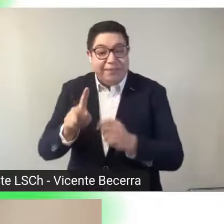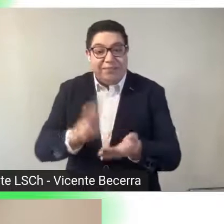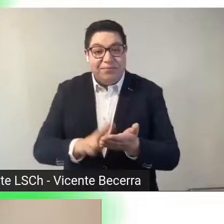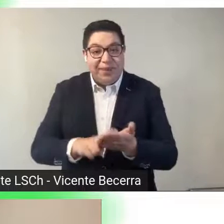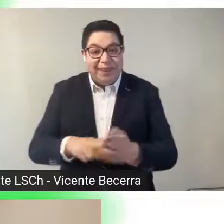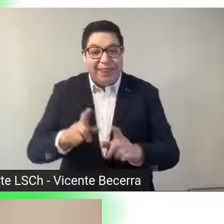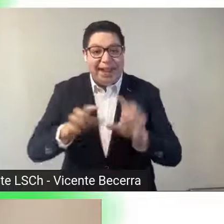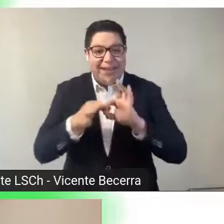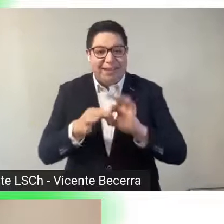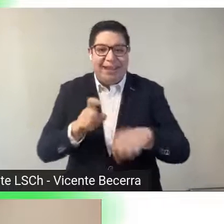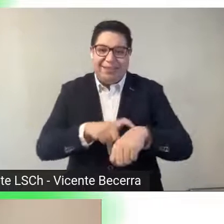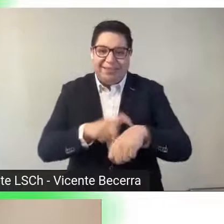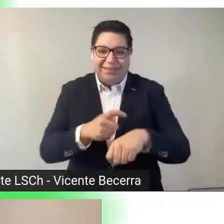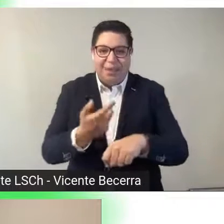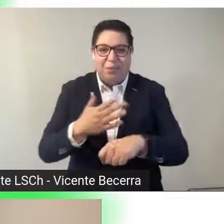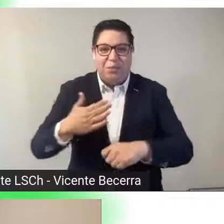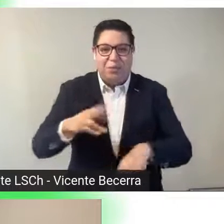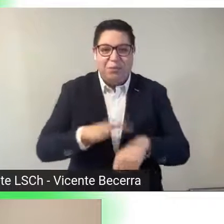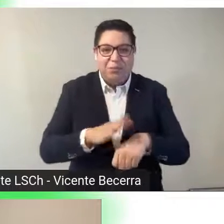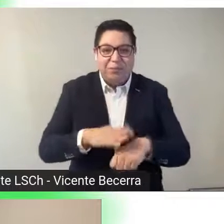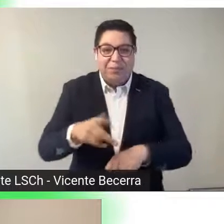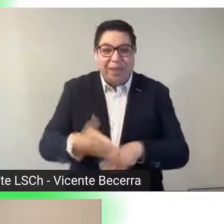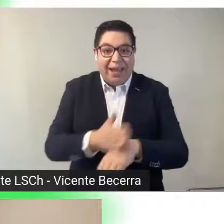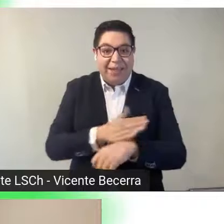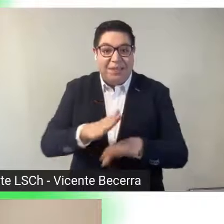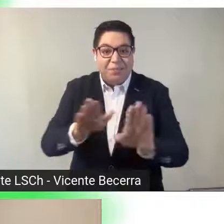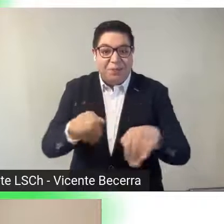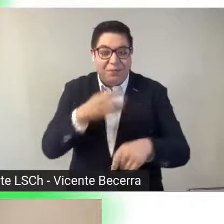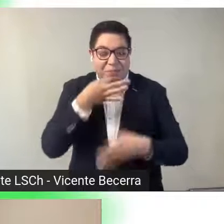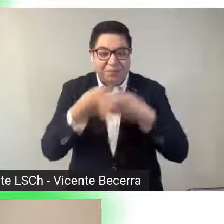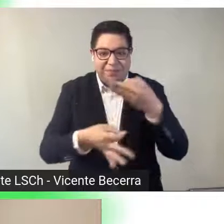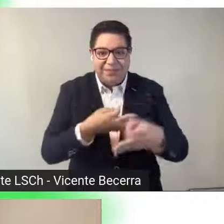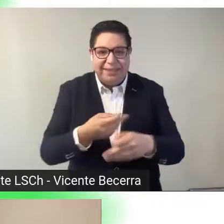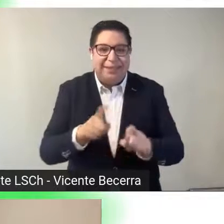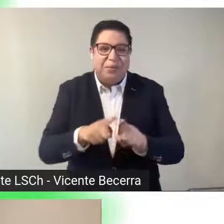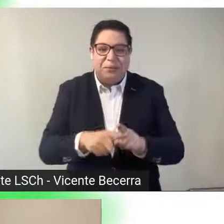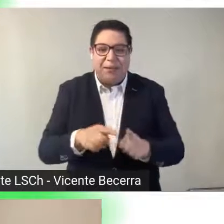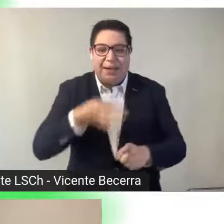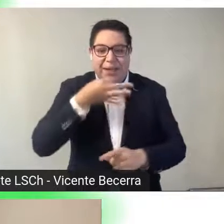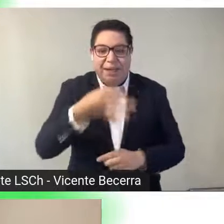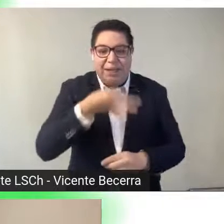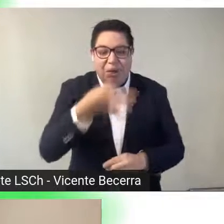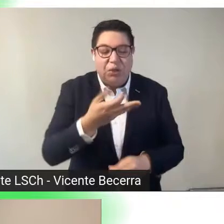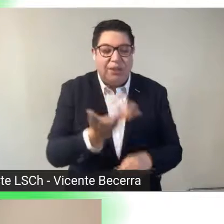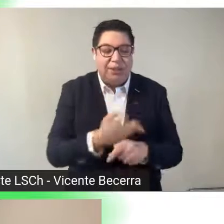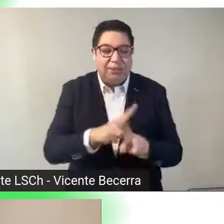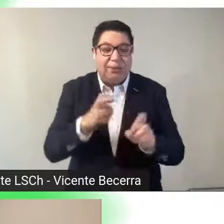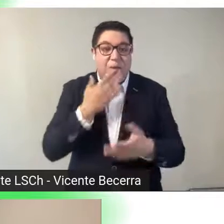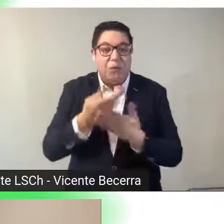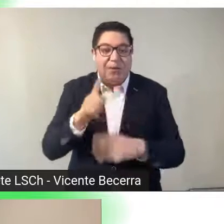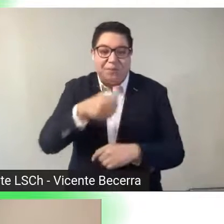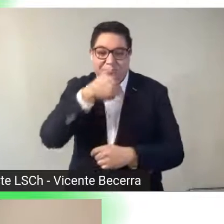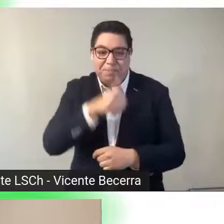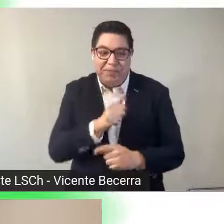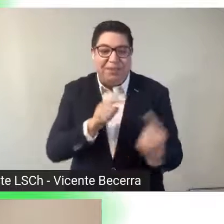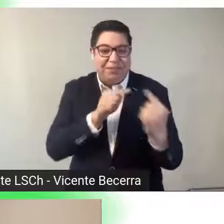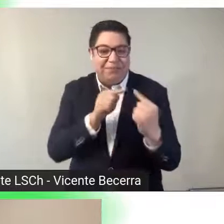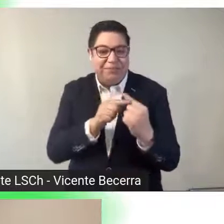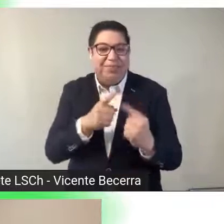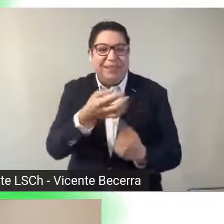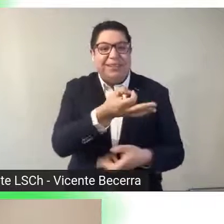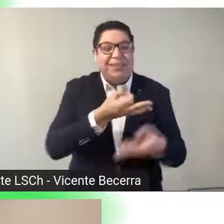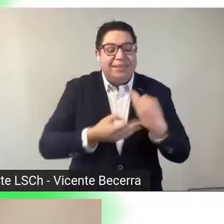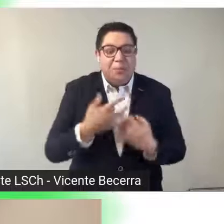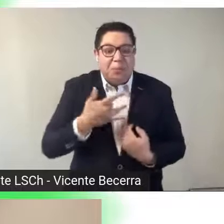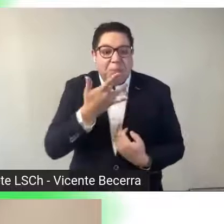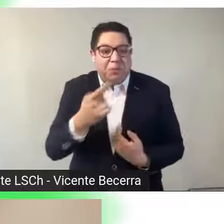hacer tiempo, como conversábamos hace algunos minutos, y voy a contar acá quizás una infidencia. Cuando invitamos a Carmen Gloria nos decía, pero ¿por